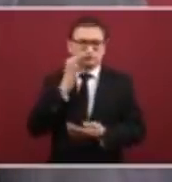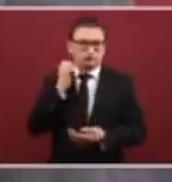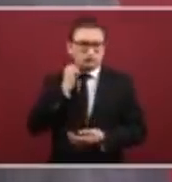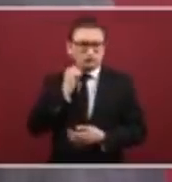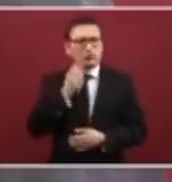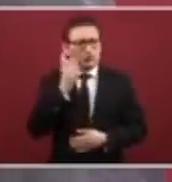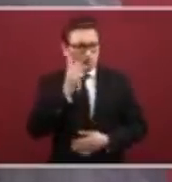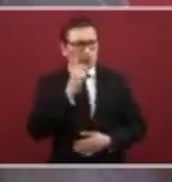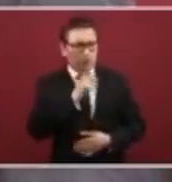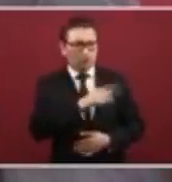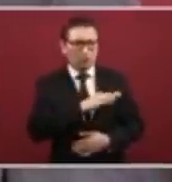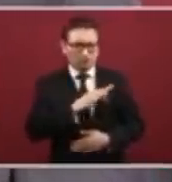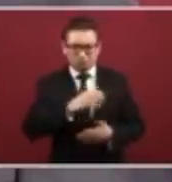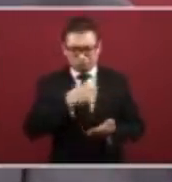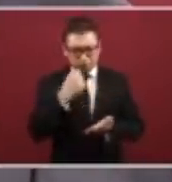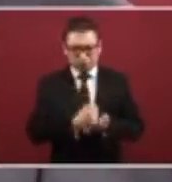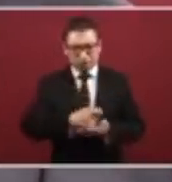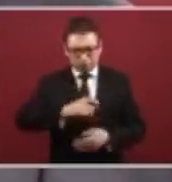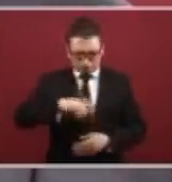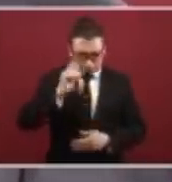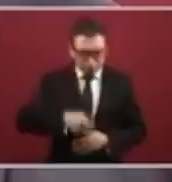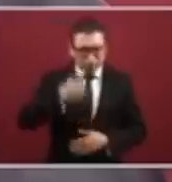y se apruebe.